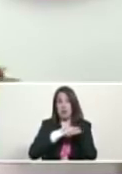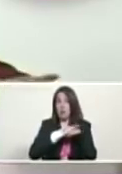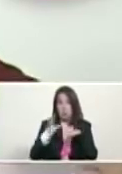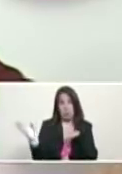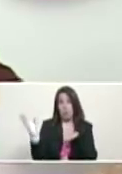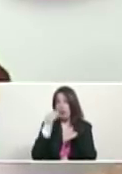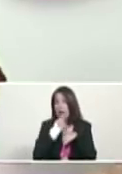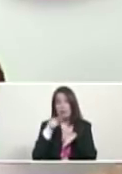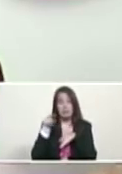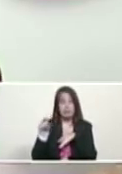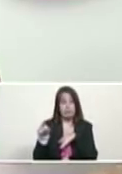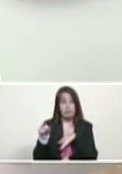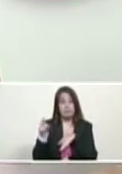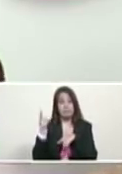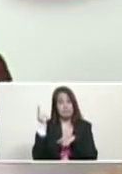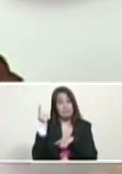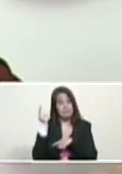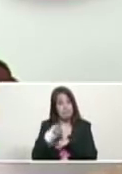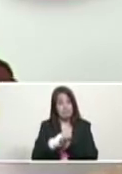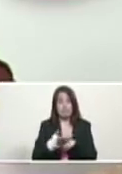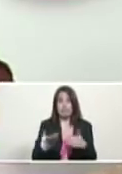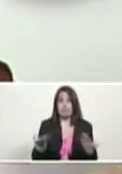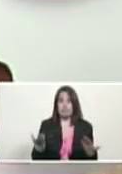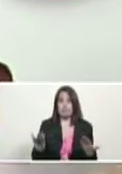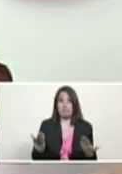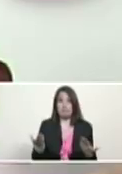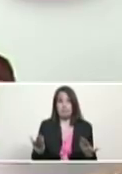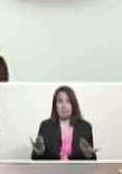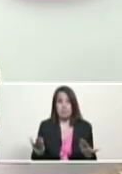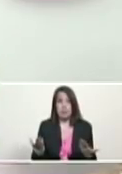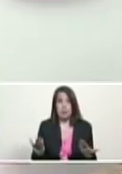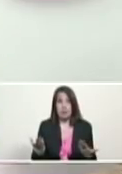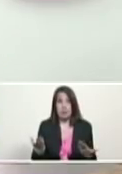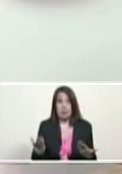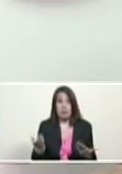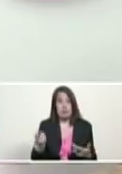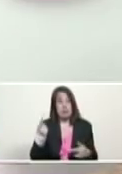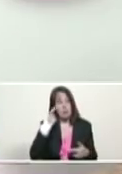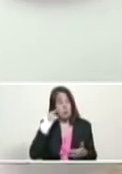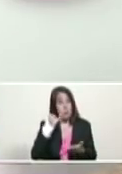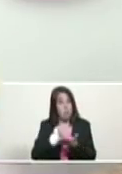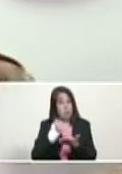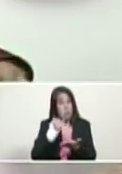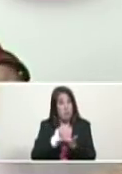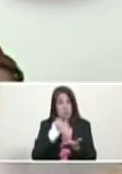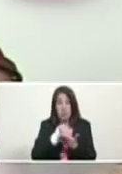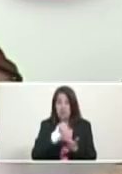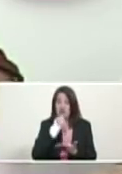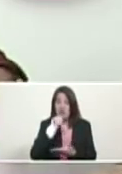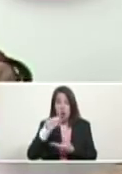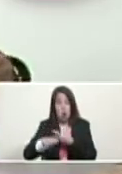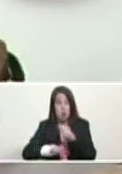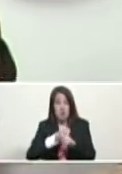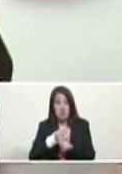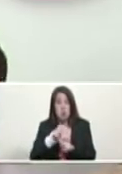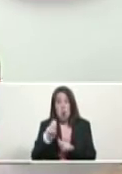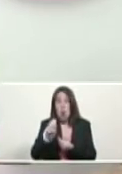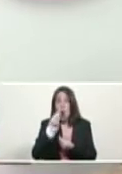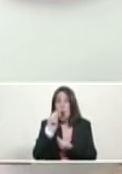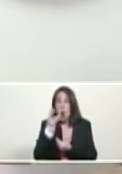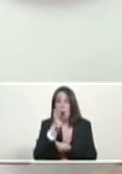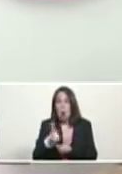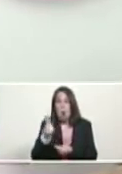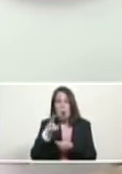perdón. No tiene perdón. Y ya están las pruebas de quién lo hizo, cómo lo hizo. Aquí